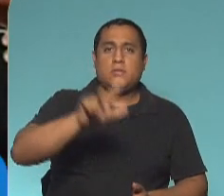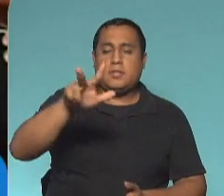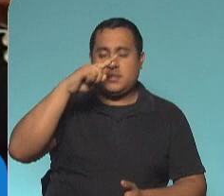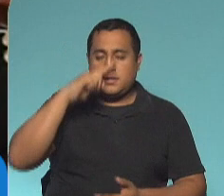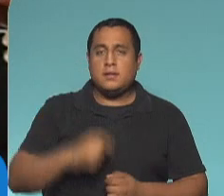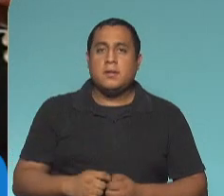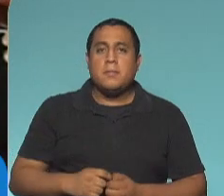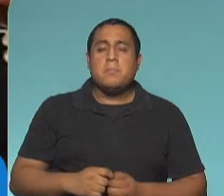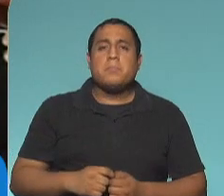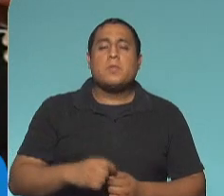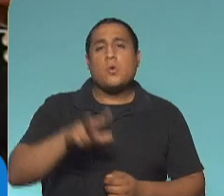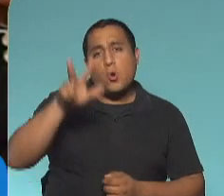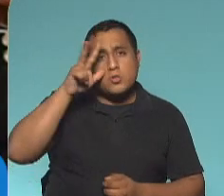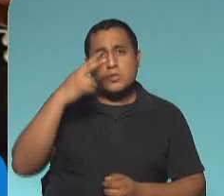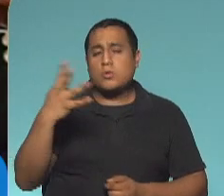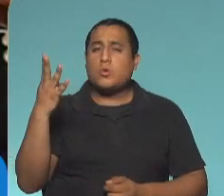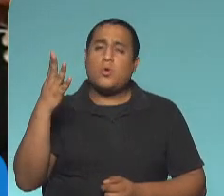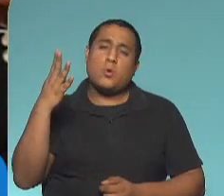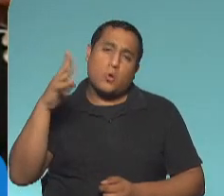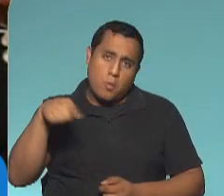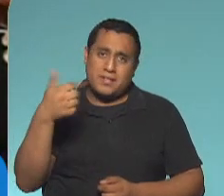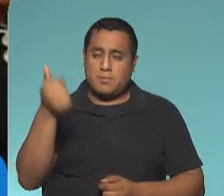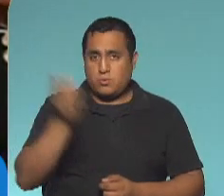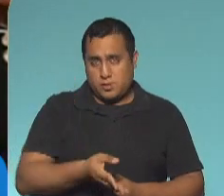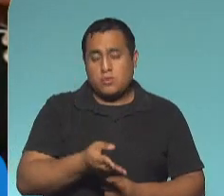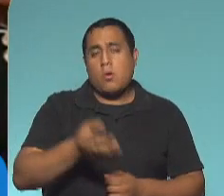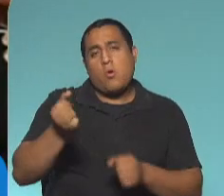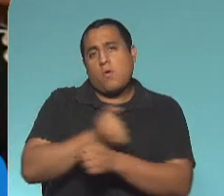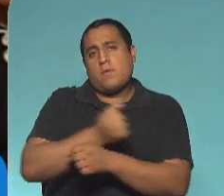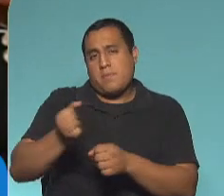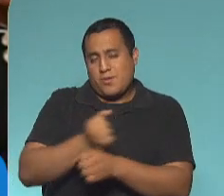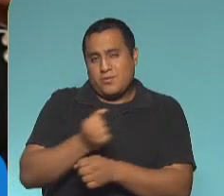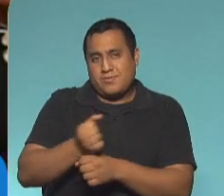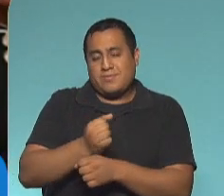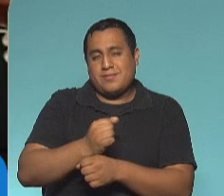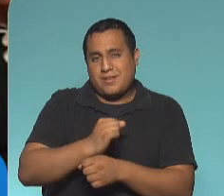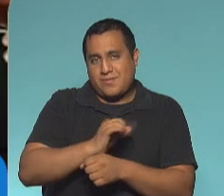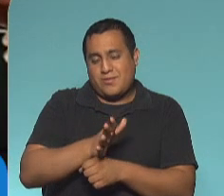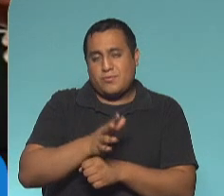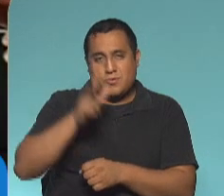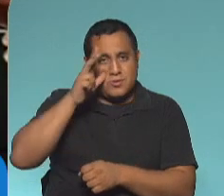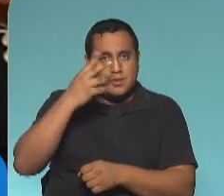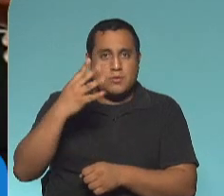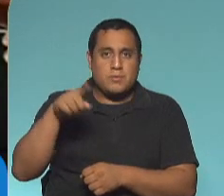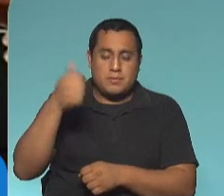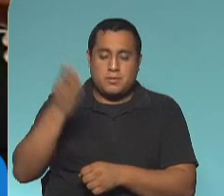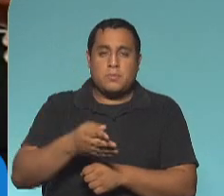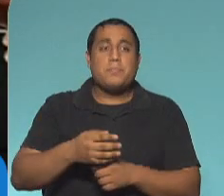1.030.137. Representan el 84,6% de los casos confirmados y fueron dados de alta en la jornada de